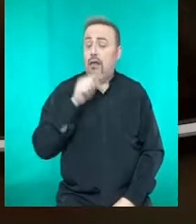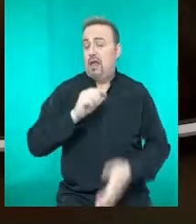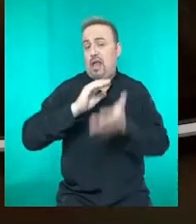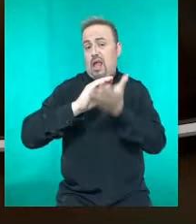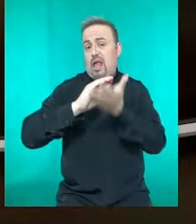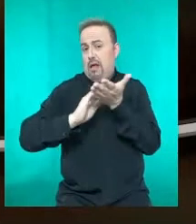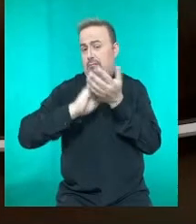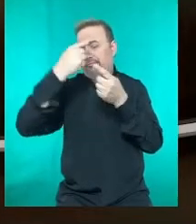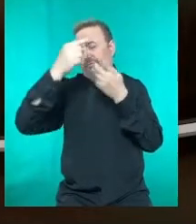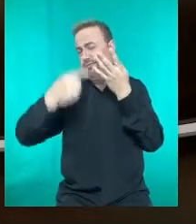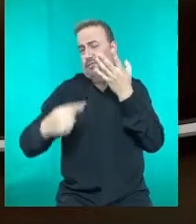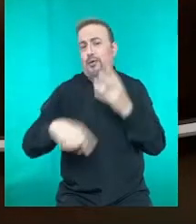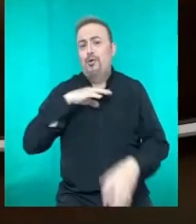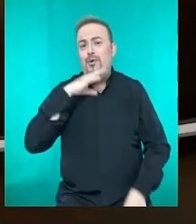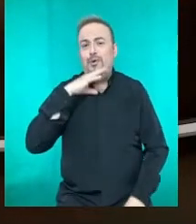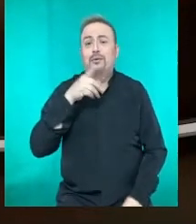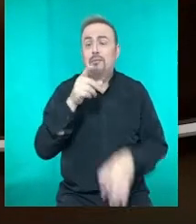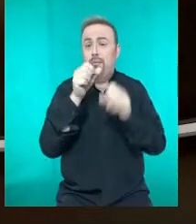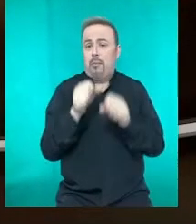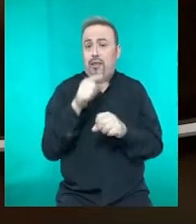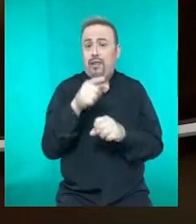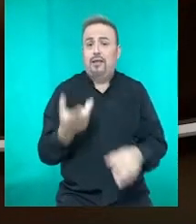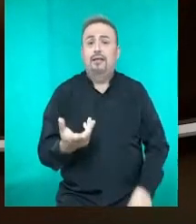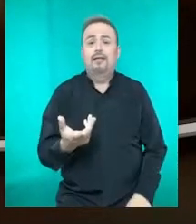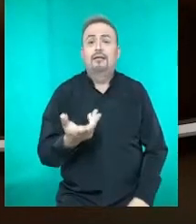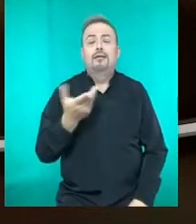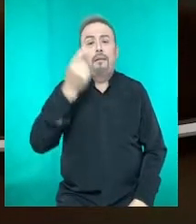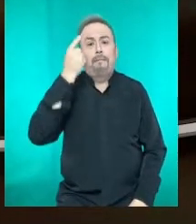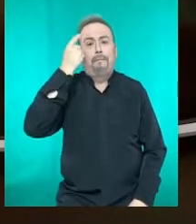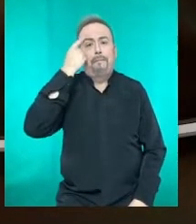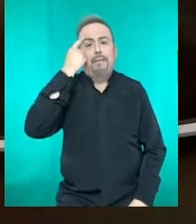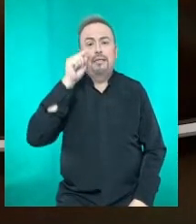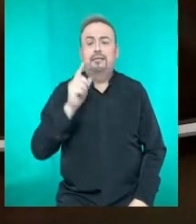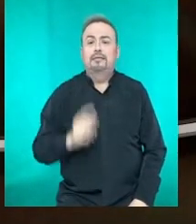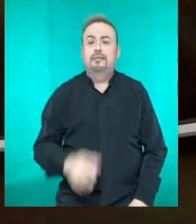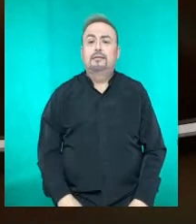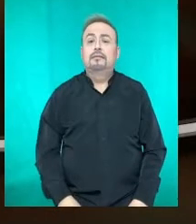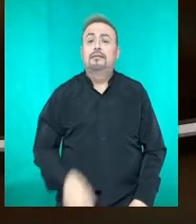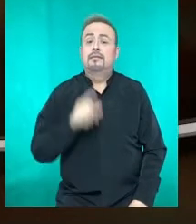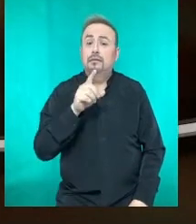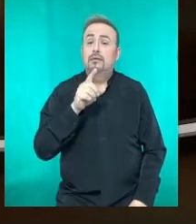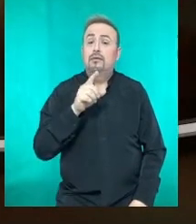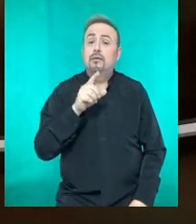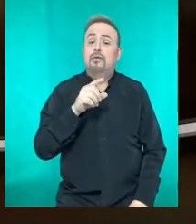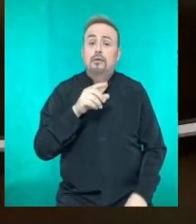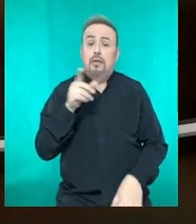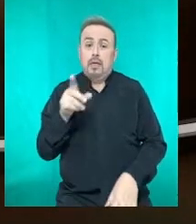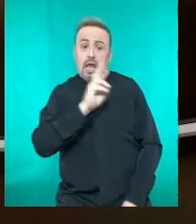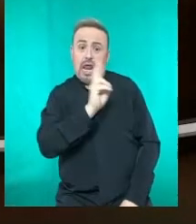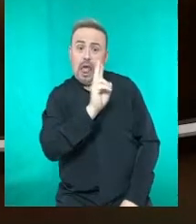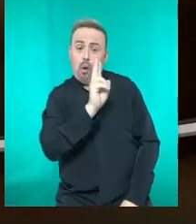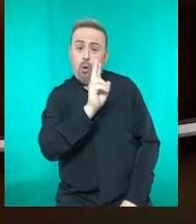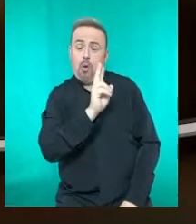ejemplo, uno de los tantos ejemplos de lo que se puede hacer justamente pensando en utilizar los recursos disponibles en